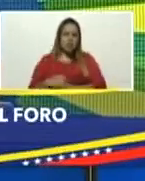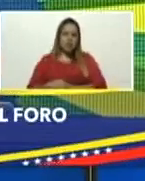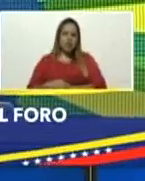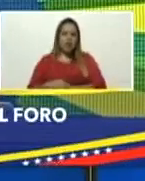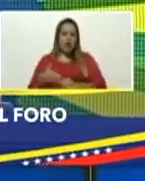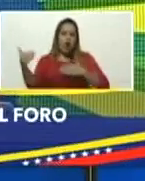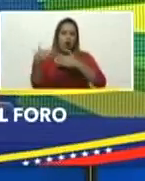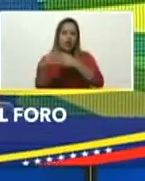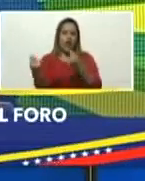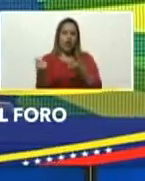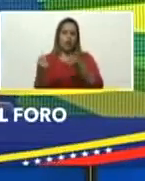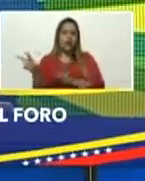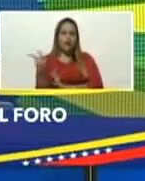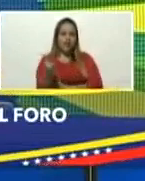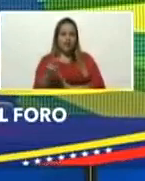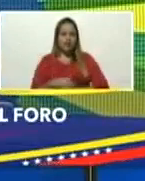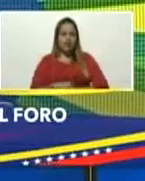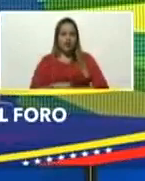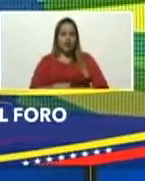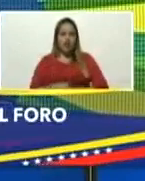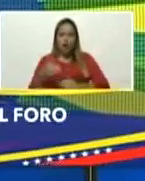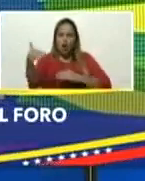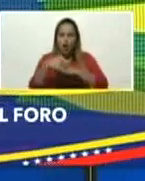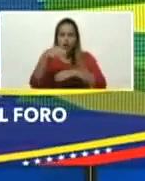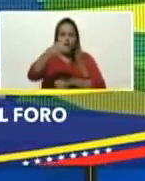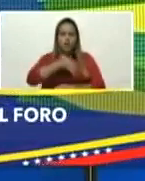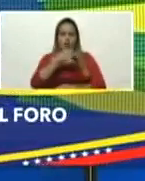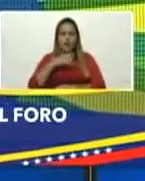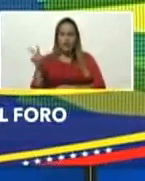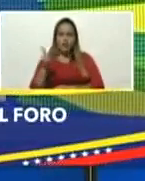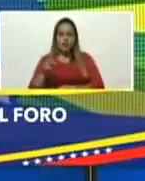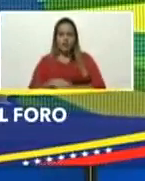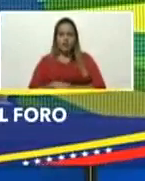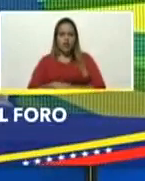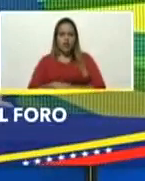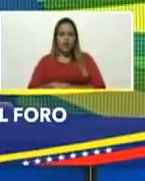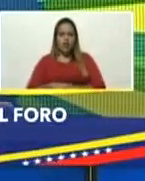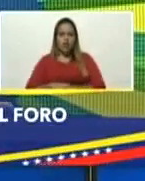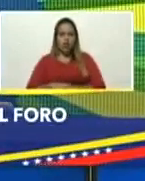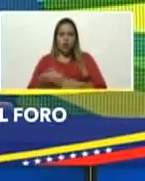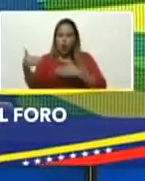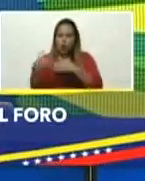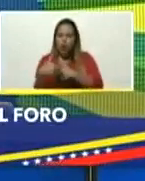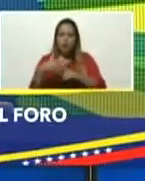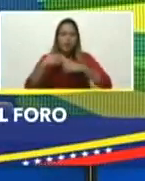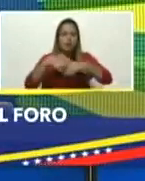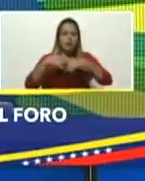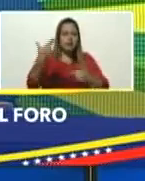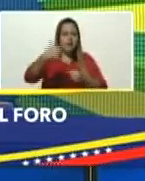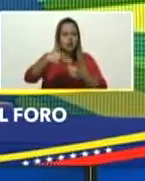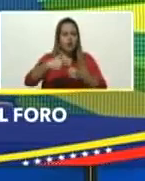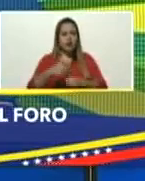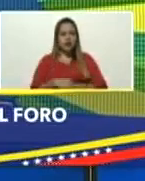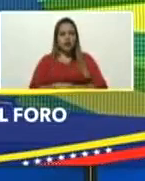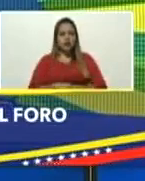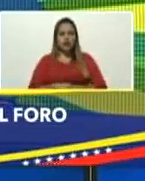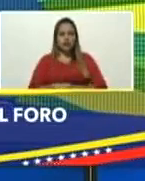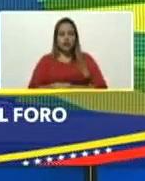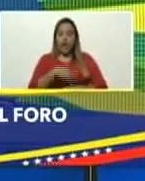la economía venezolana, contra la sociedad venezolana, contra la industria petrolera, que nos llevó